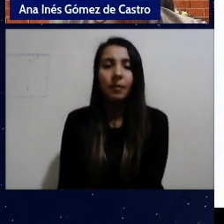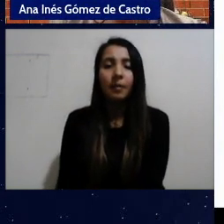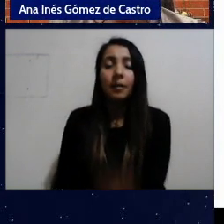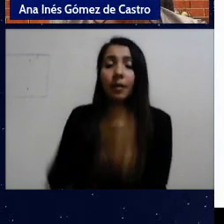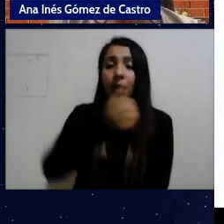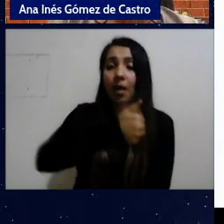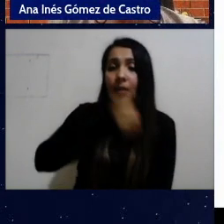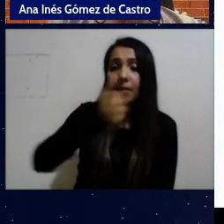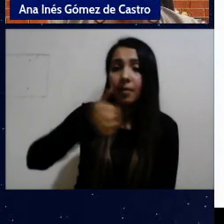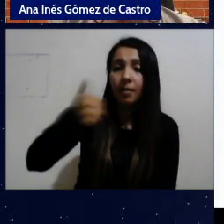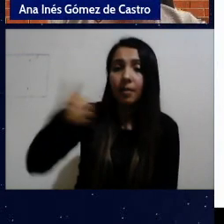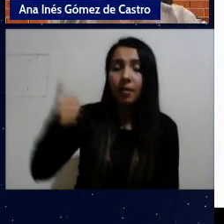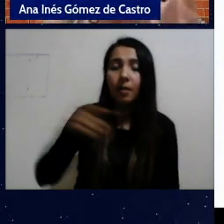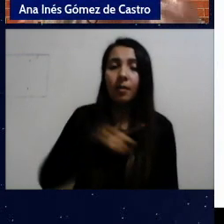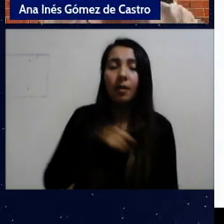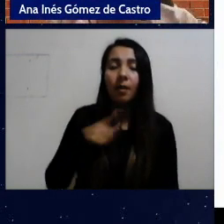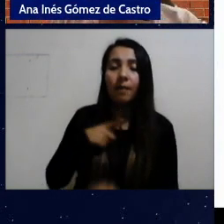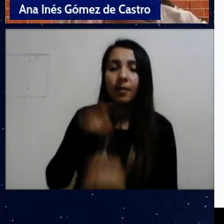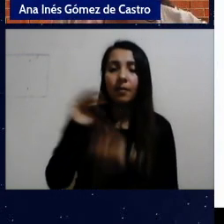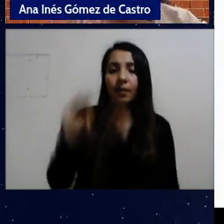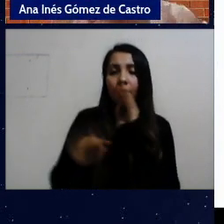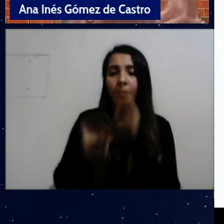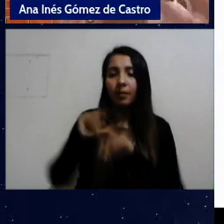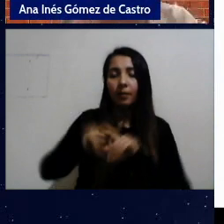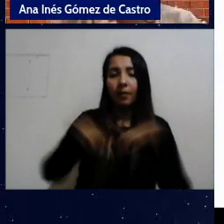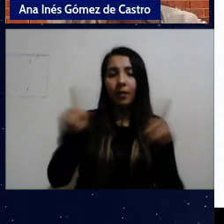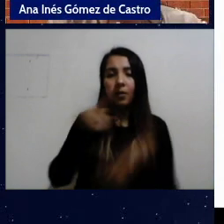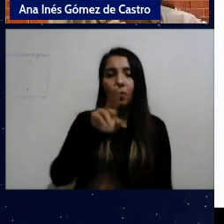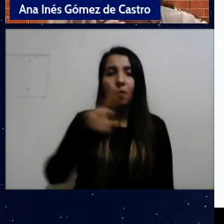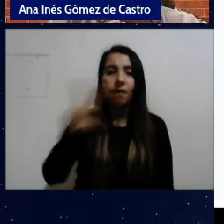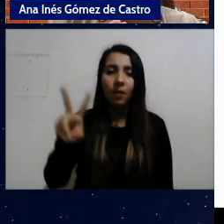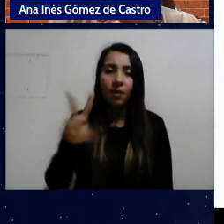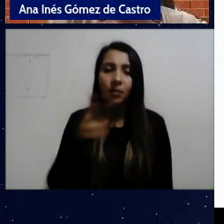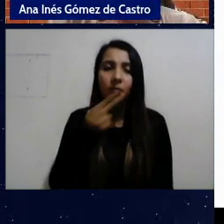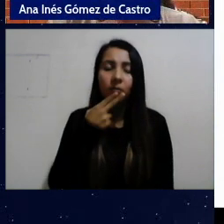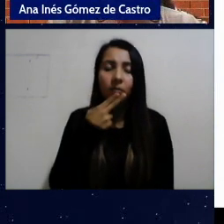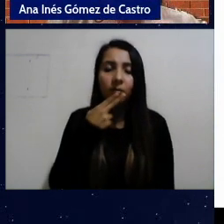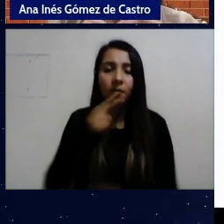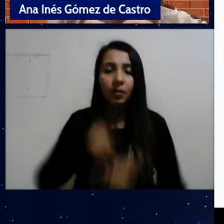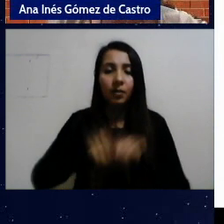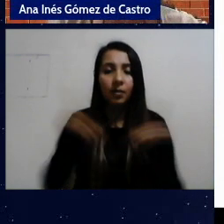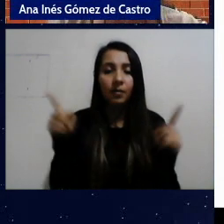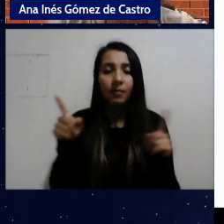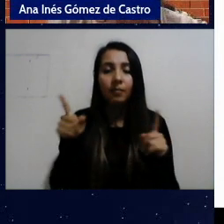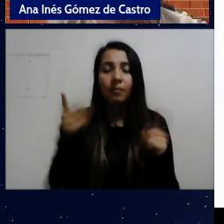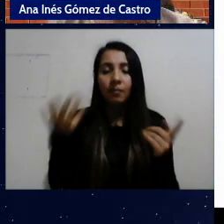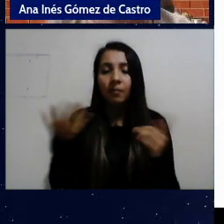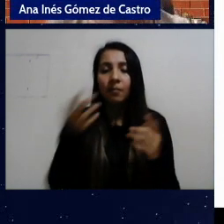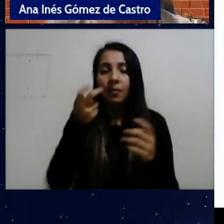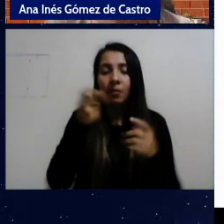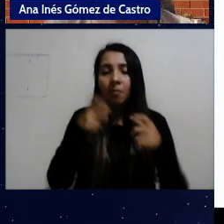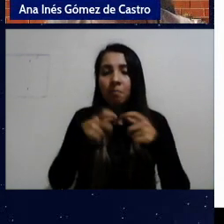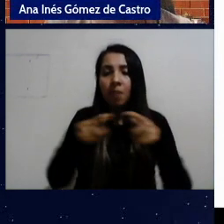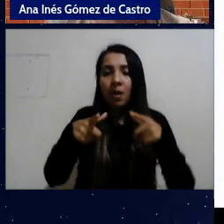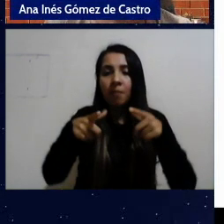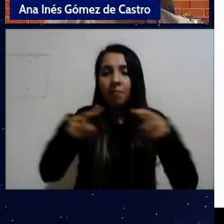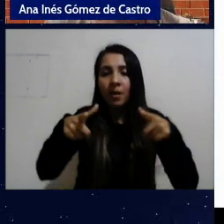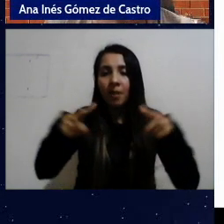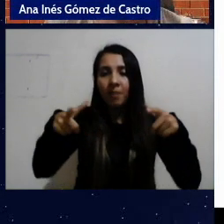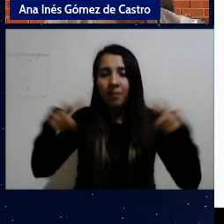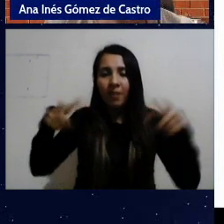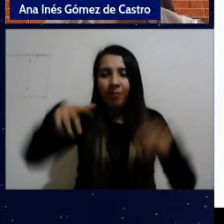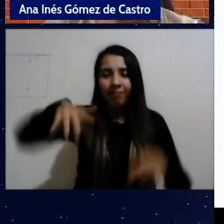esto hace que cada una de ellas trate de manera diferente la radiación, especialmente en la longitud de